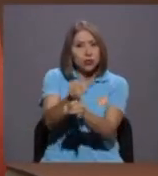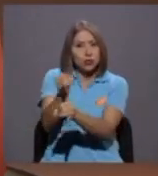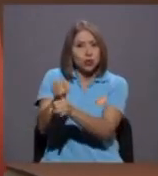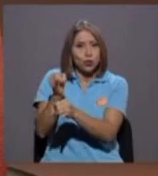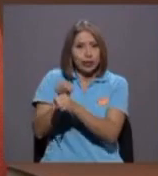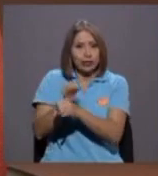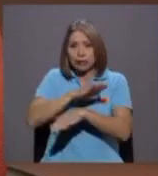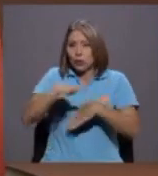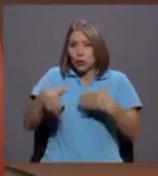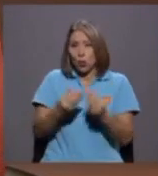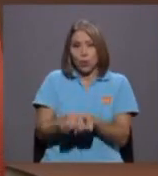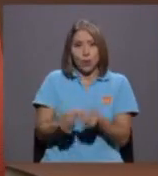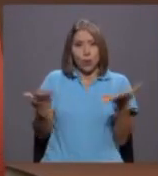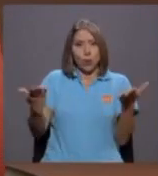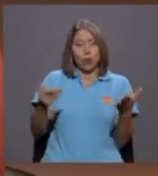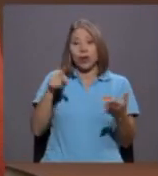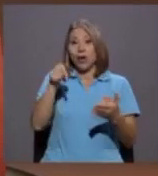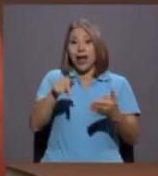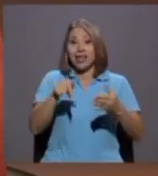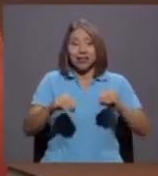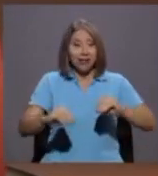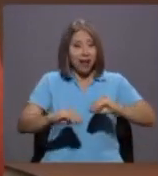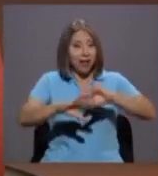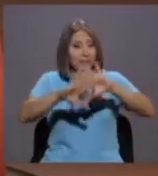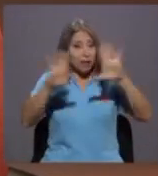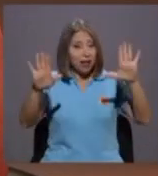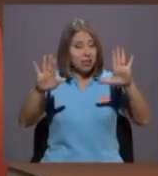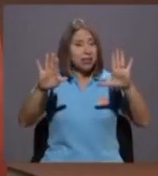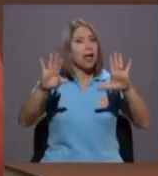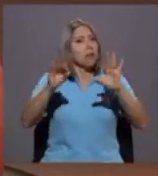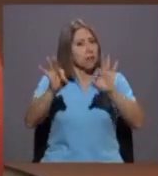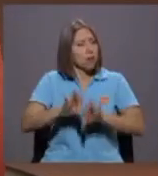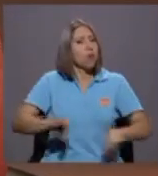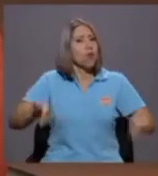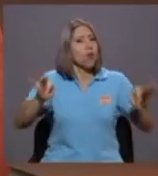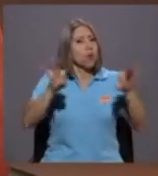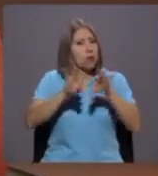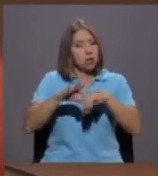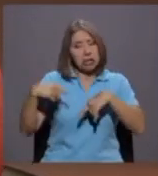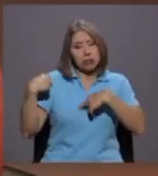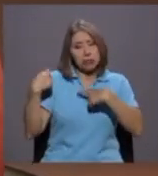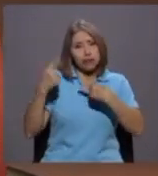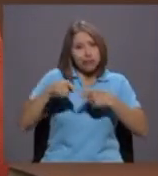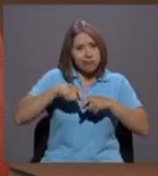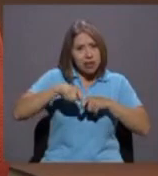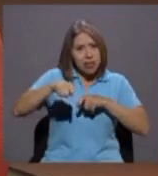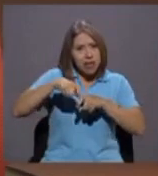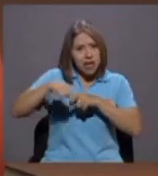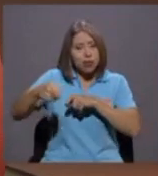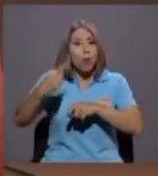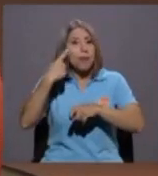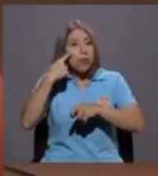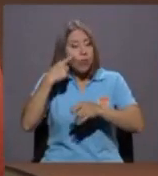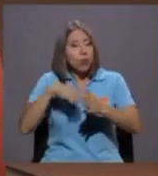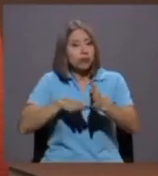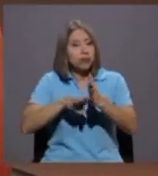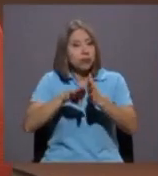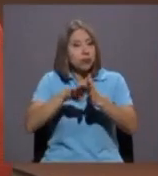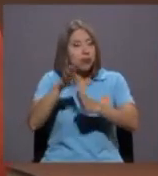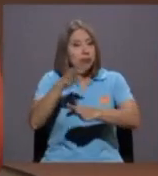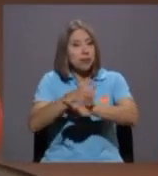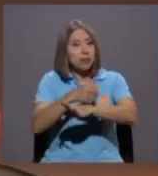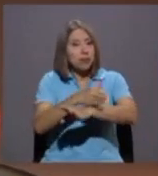público, en donde la transparencia juega un papel importante y la hemos venido midiendo, hemos venido viendo los avances y también hemos